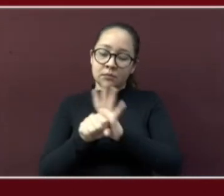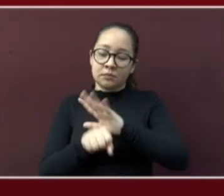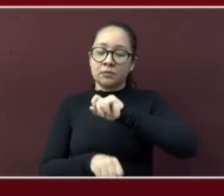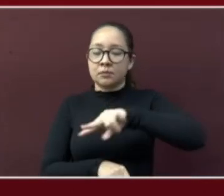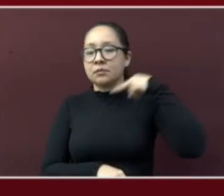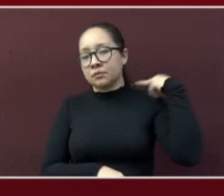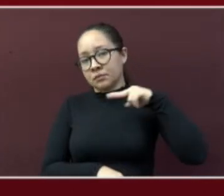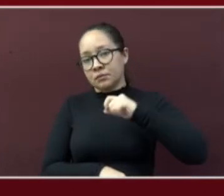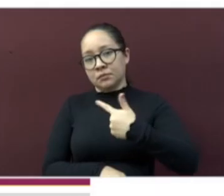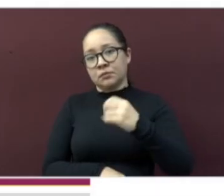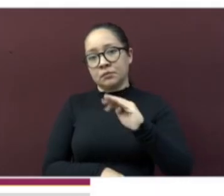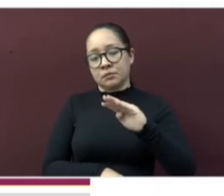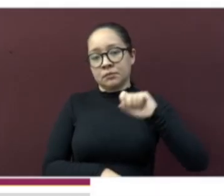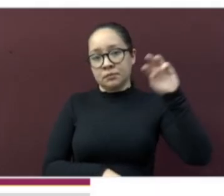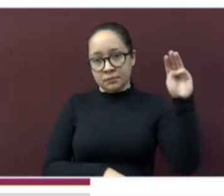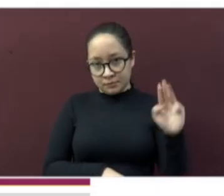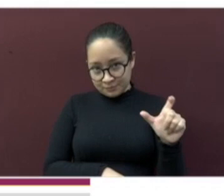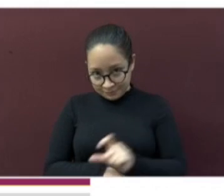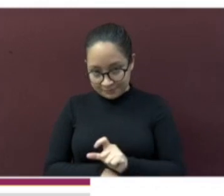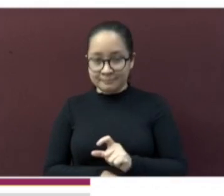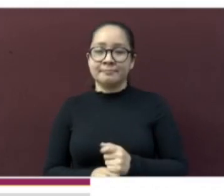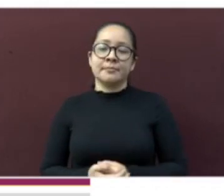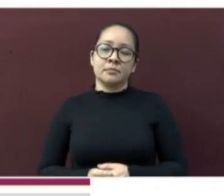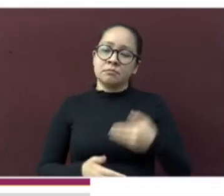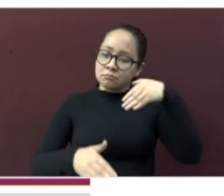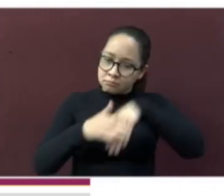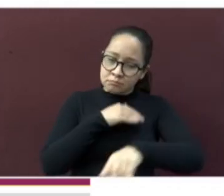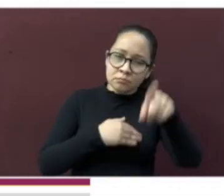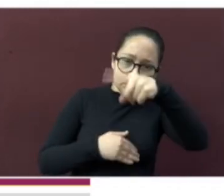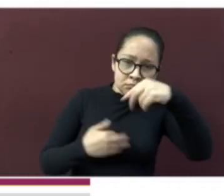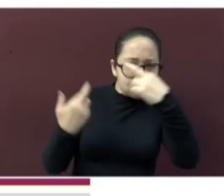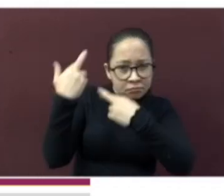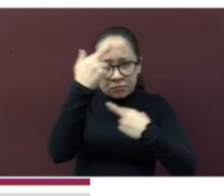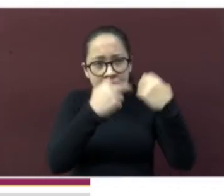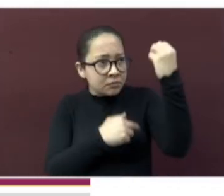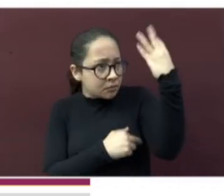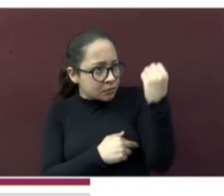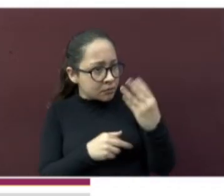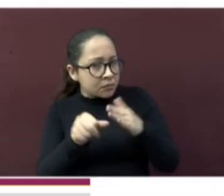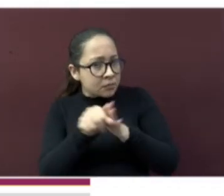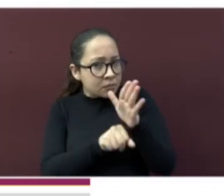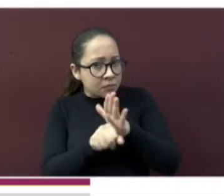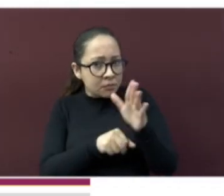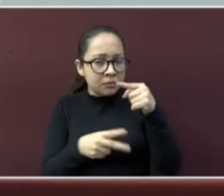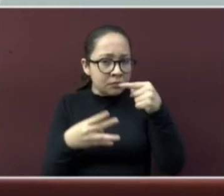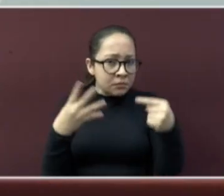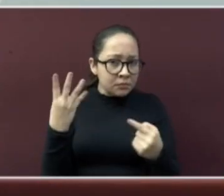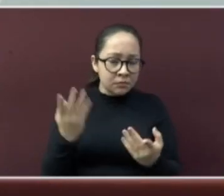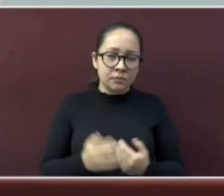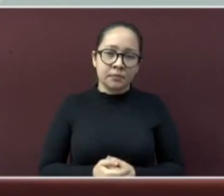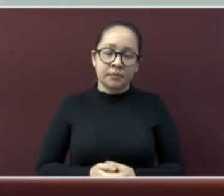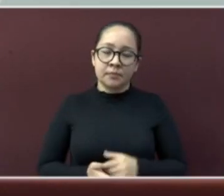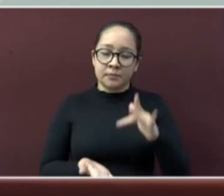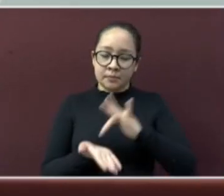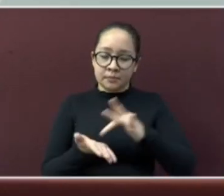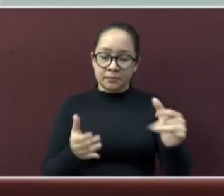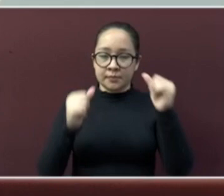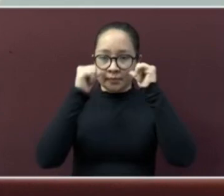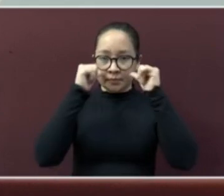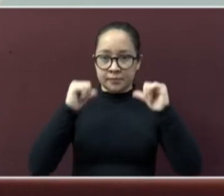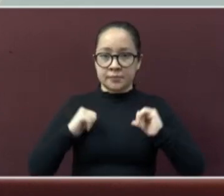mx para que consulten que semáforo está en su localidad gracias por su atención